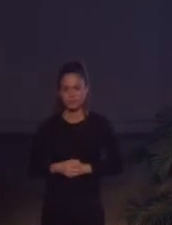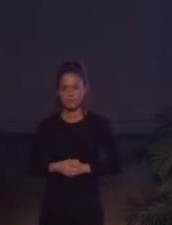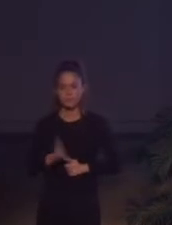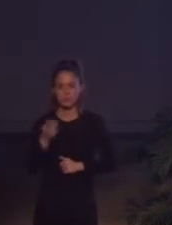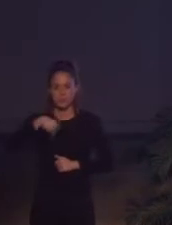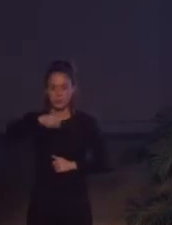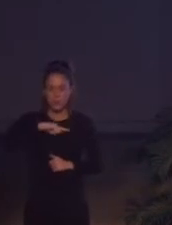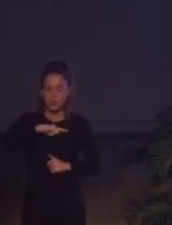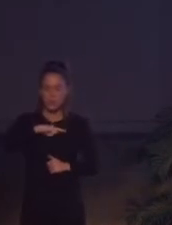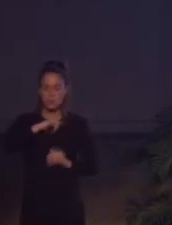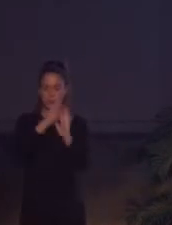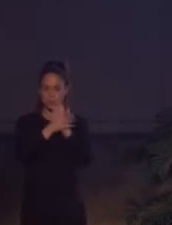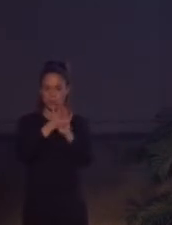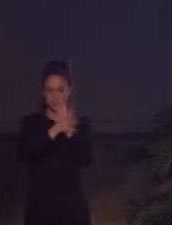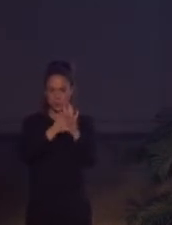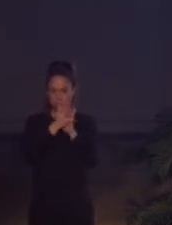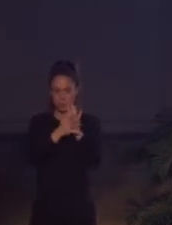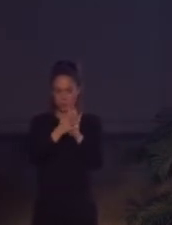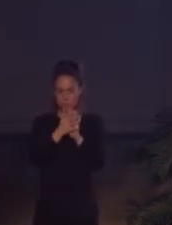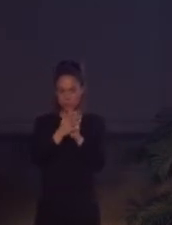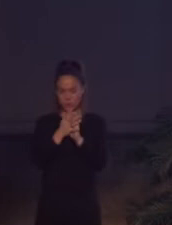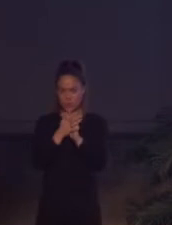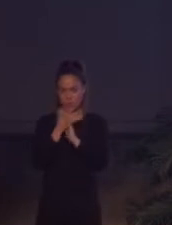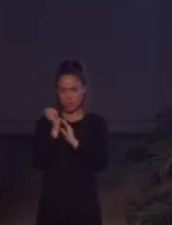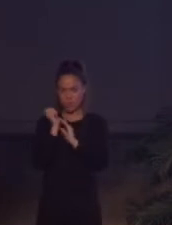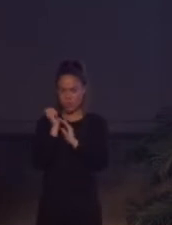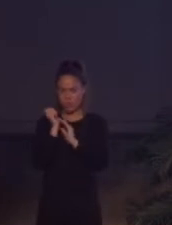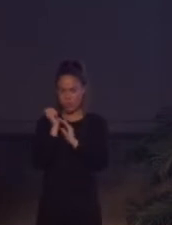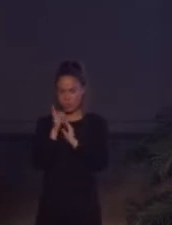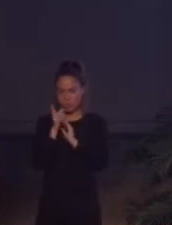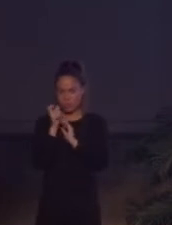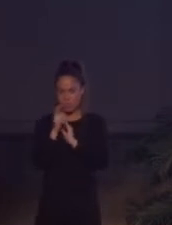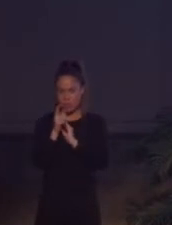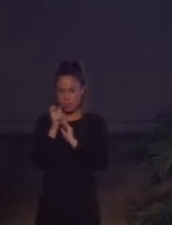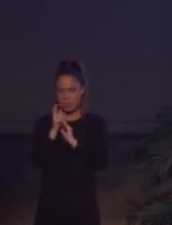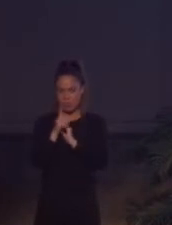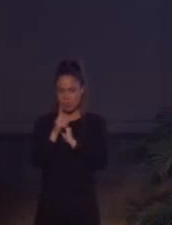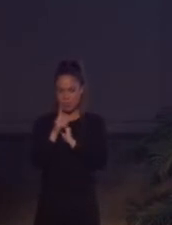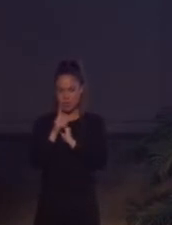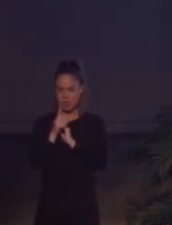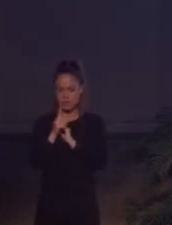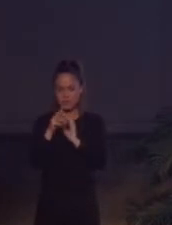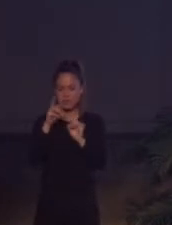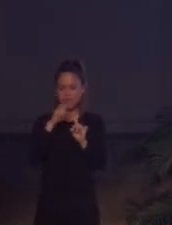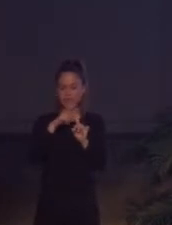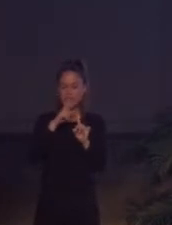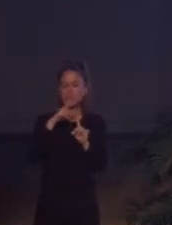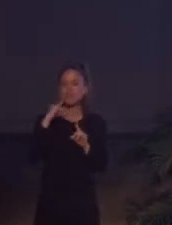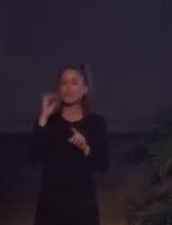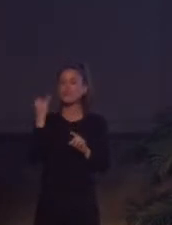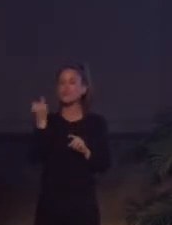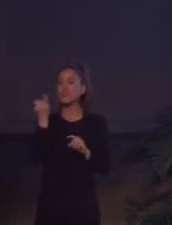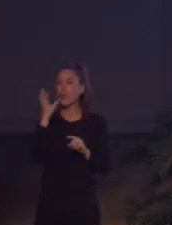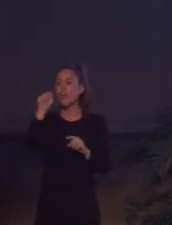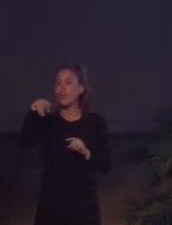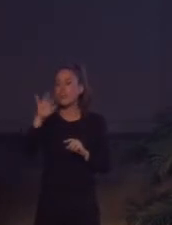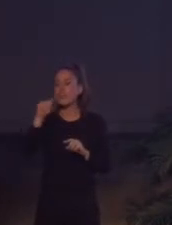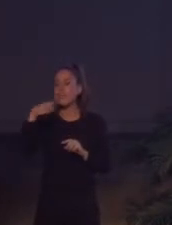vamos a hablar muchas veces de... esto es un paréntesis, ¿no? Vamos a hablar muchas veces de referencias de Judy Butler,